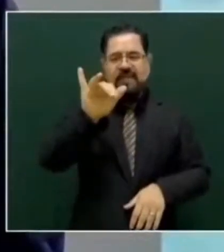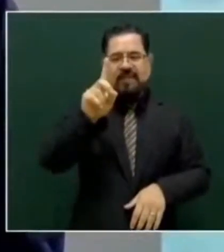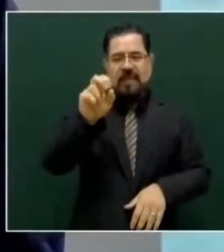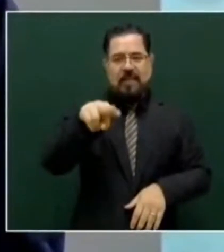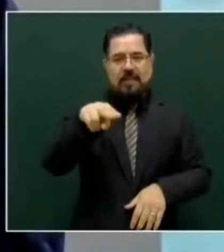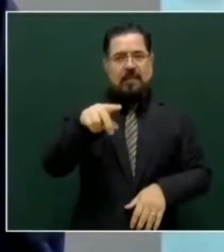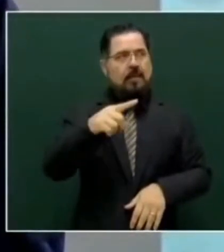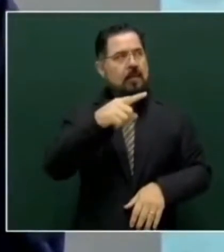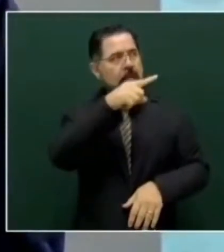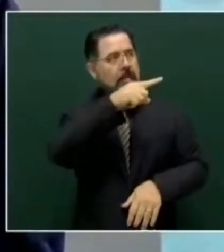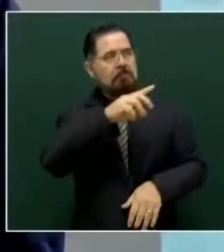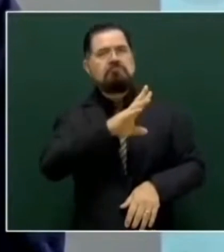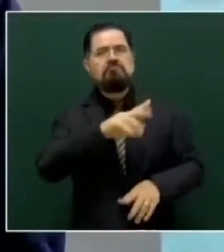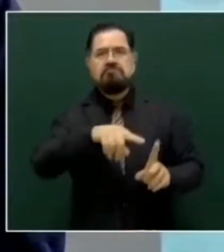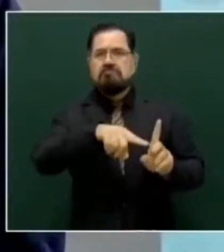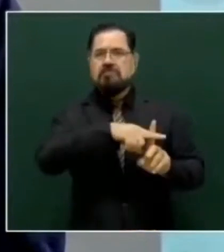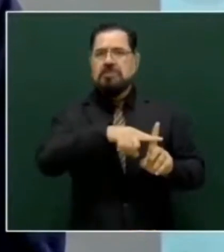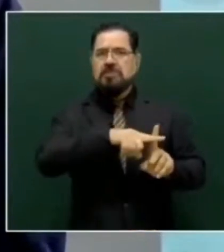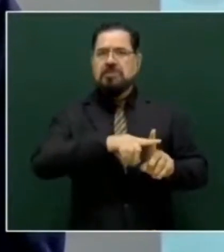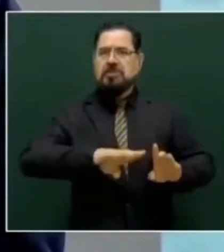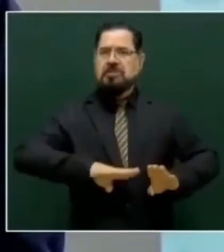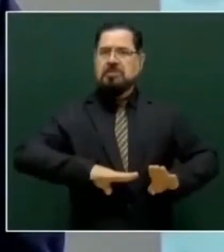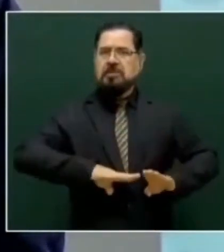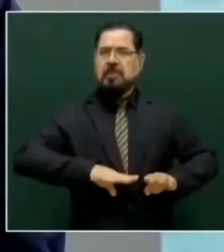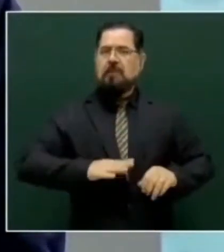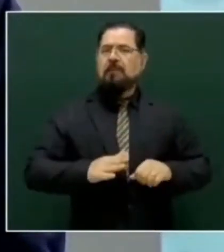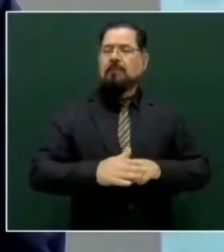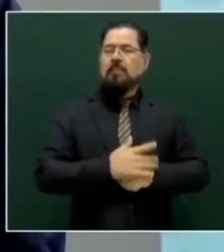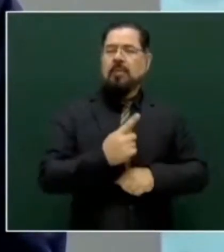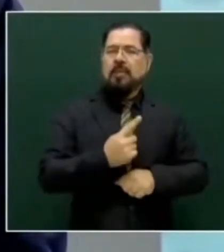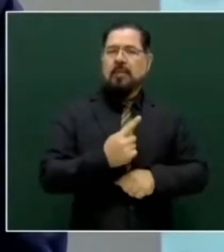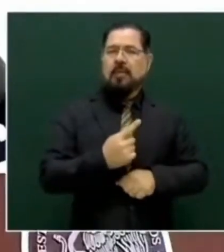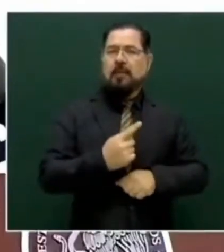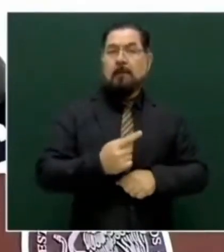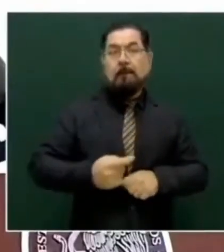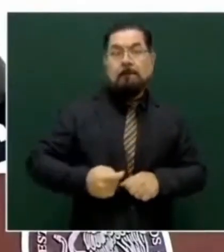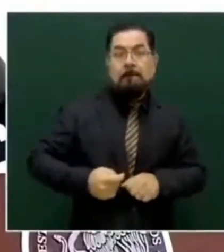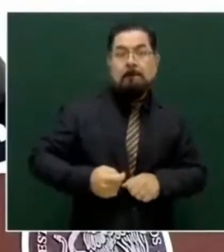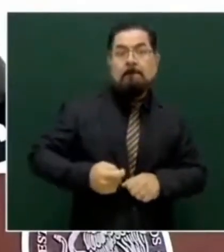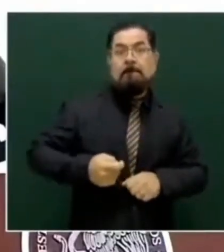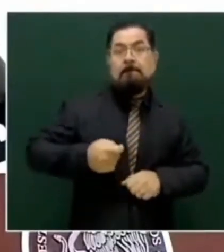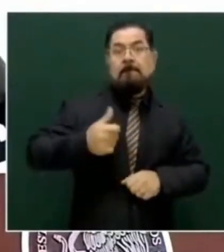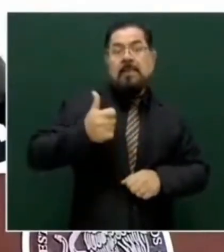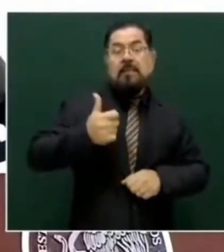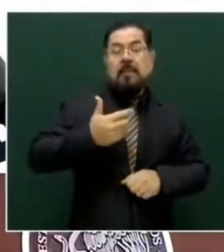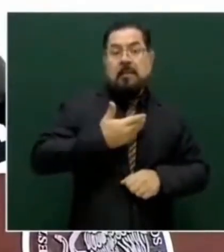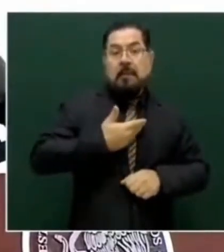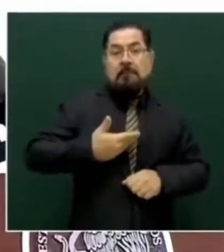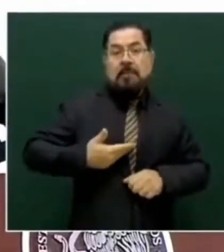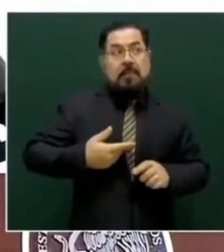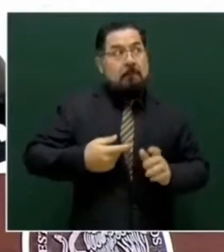positiva, porque es el primer presidente que ha hecho dos cosas